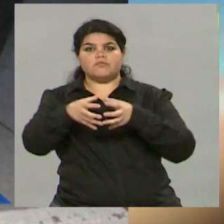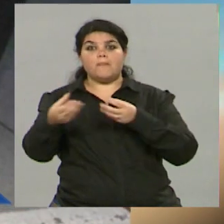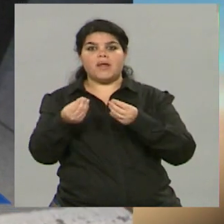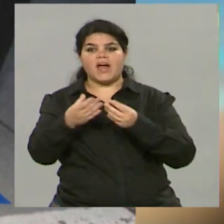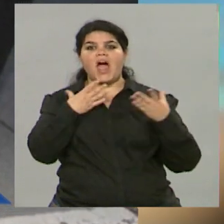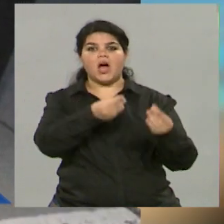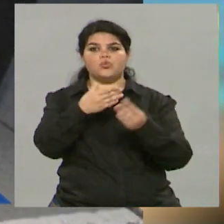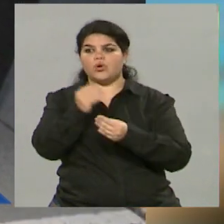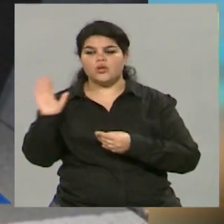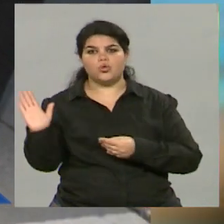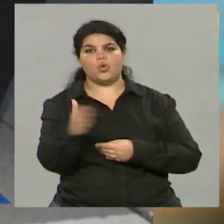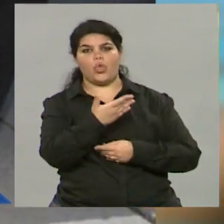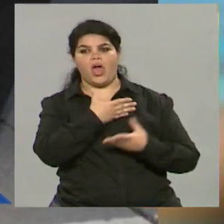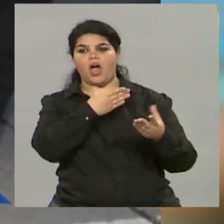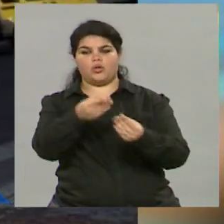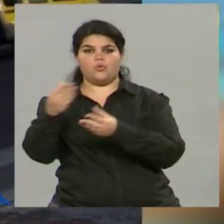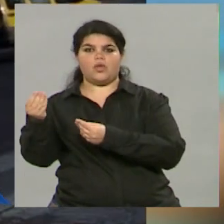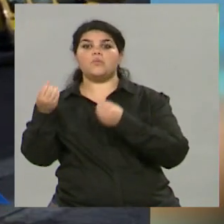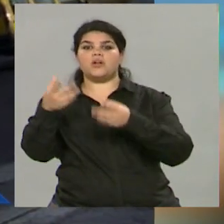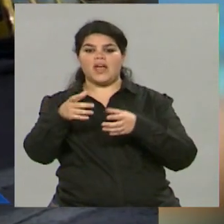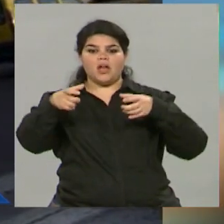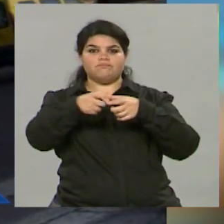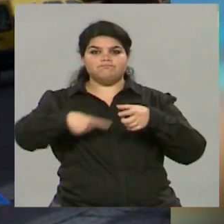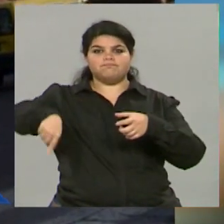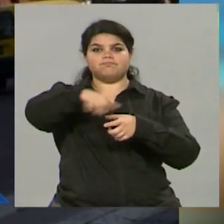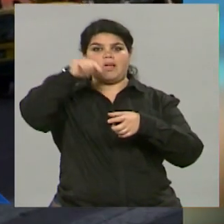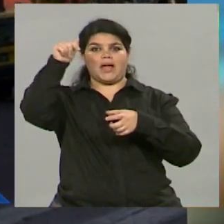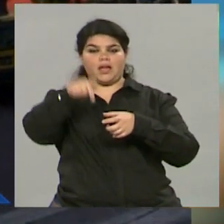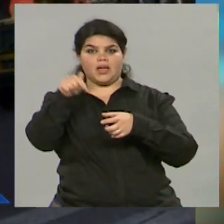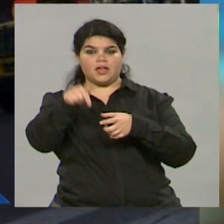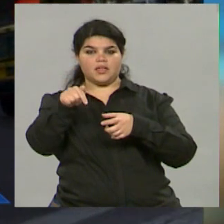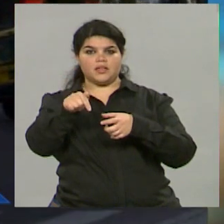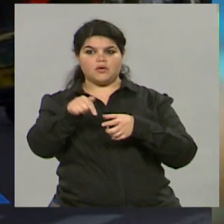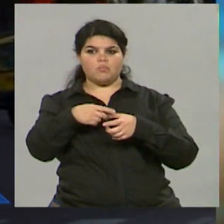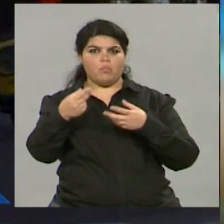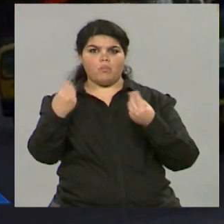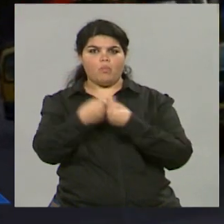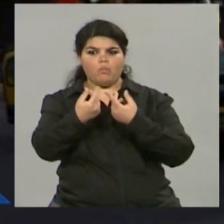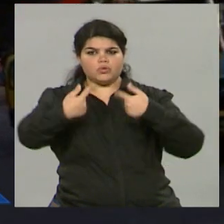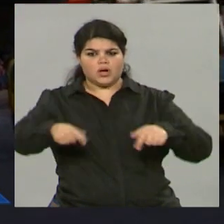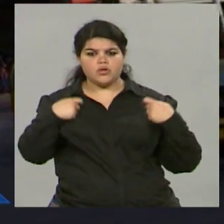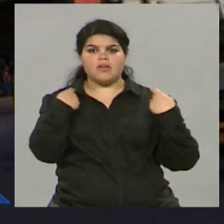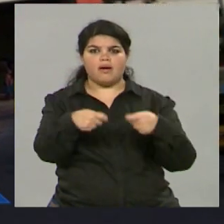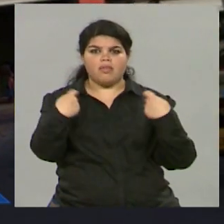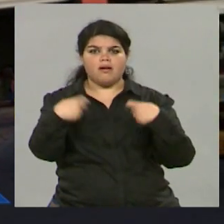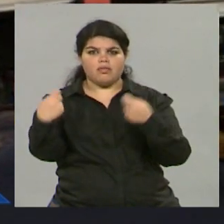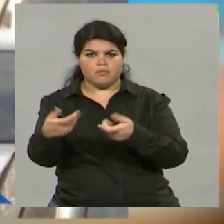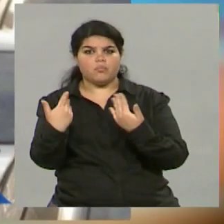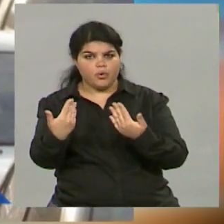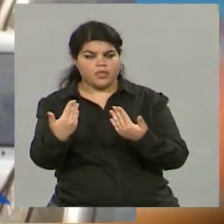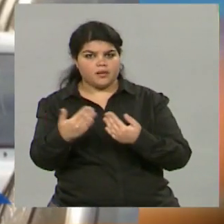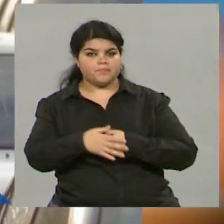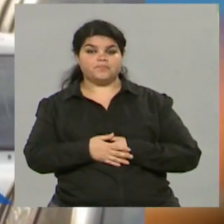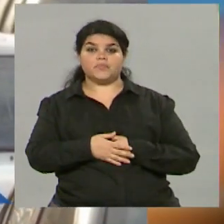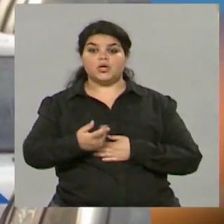ayudar a todas. Porque Nudo Vial es mucho, lo que se puede llegar a donar ahí es mucho. Así que